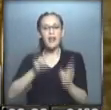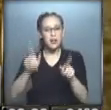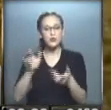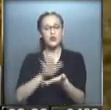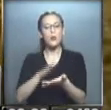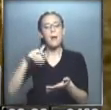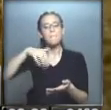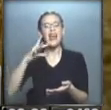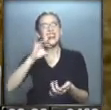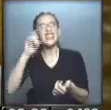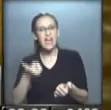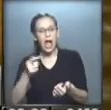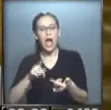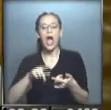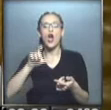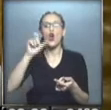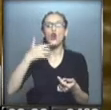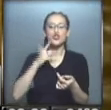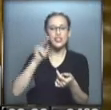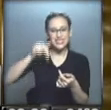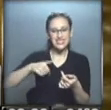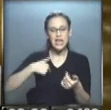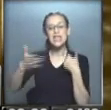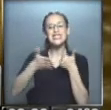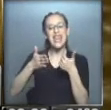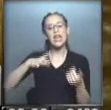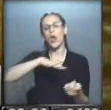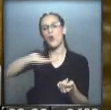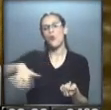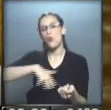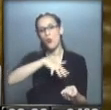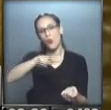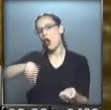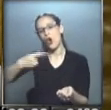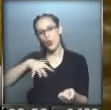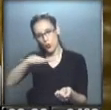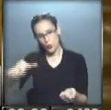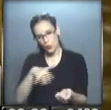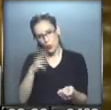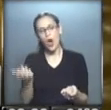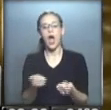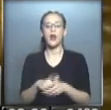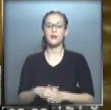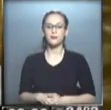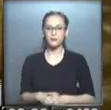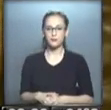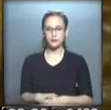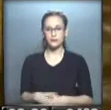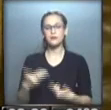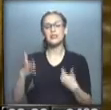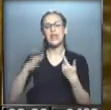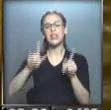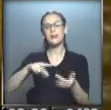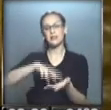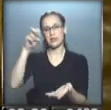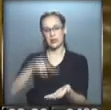de La Mandinga, en la localidad de Cosquín, cerca del Cerro Pan de Azúcar, así como en las Sierras Chicas, en las proximidades de Santa